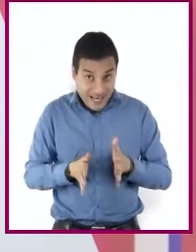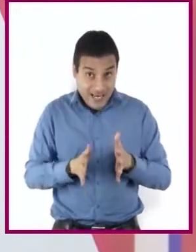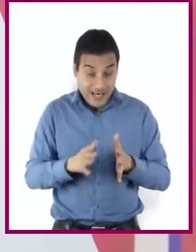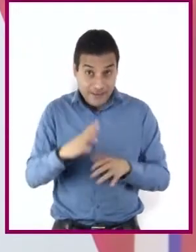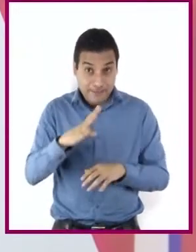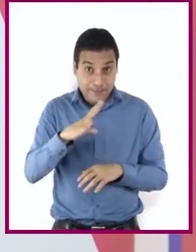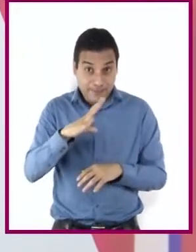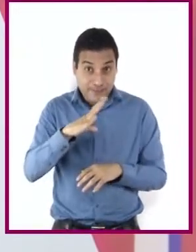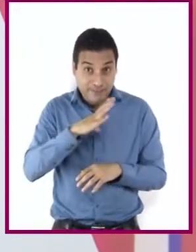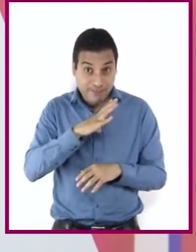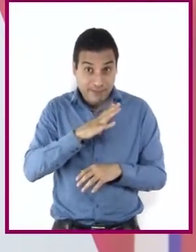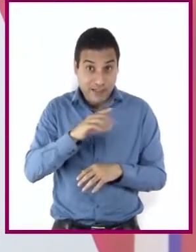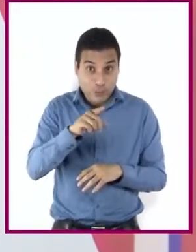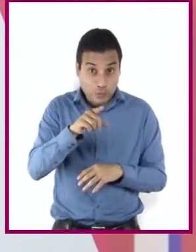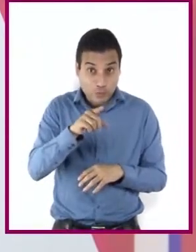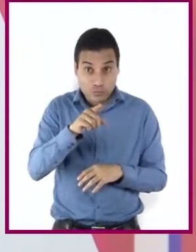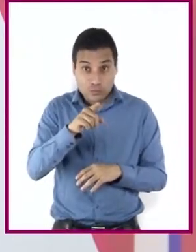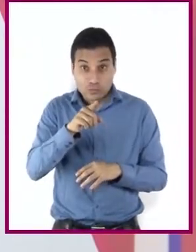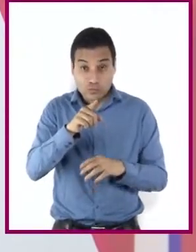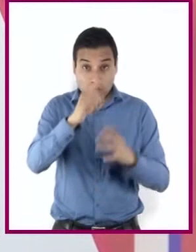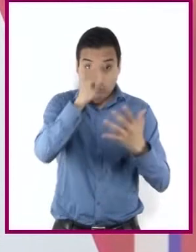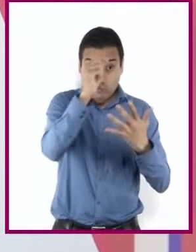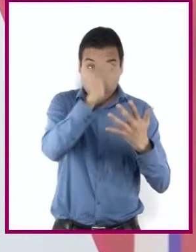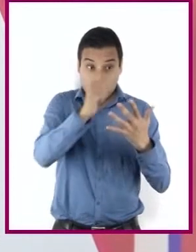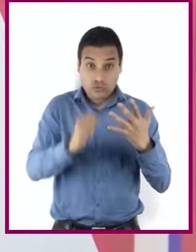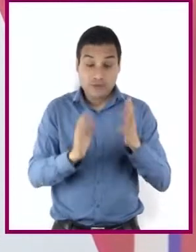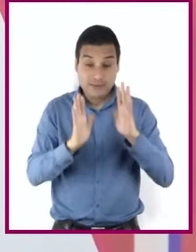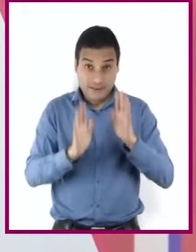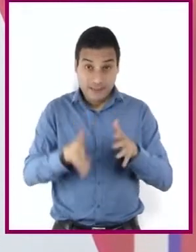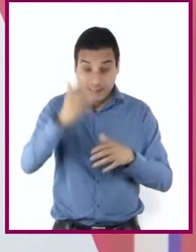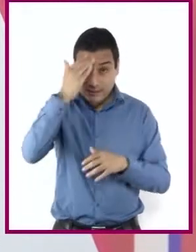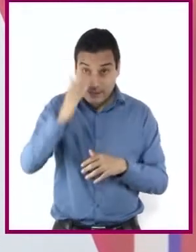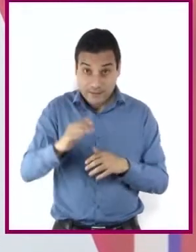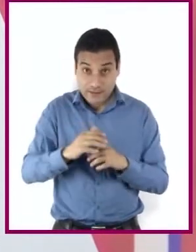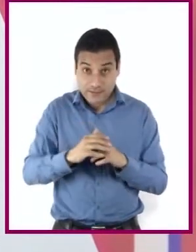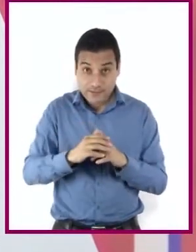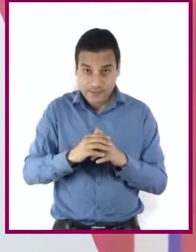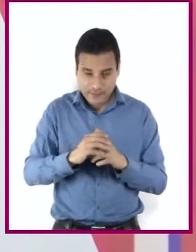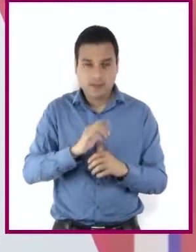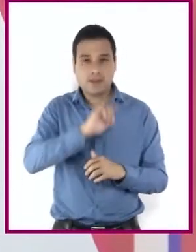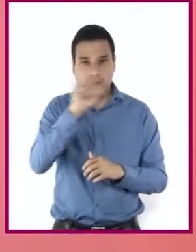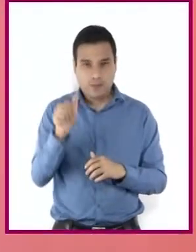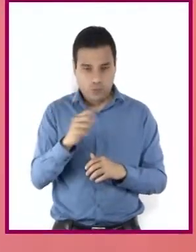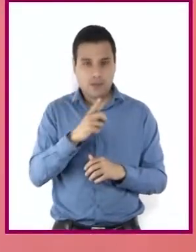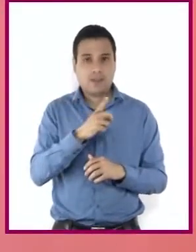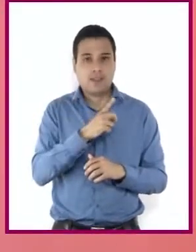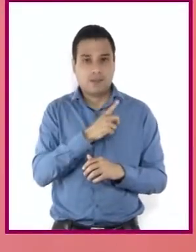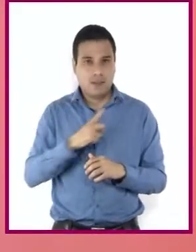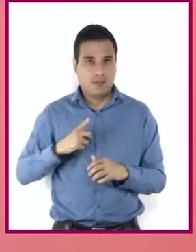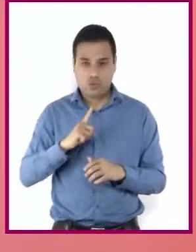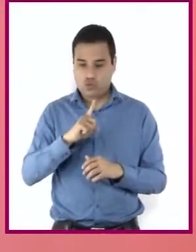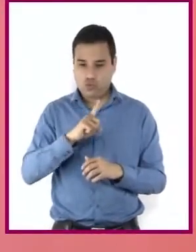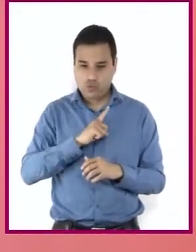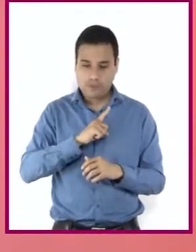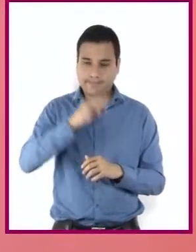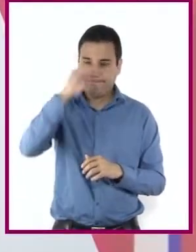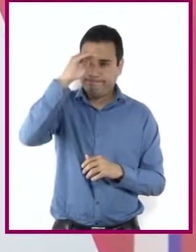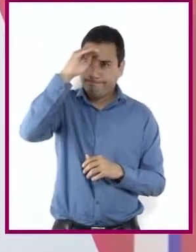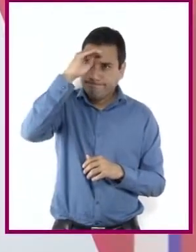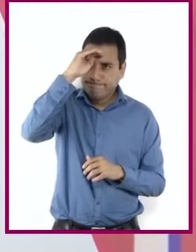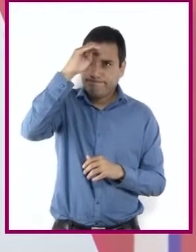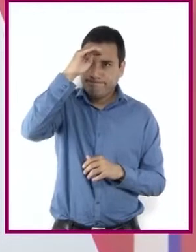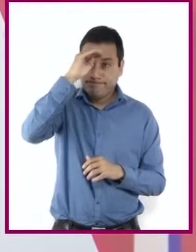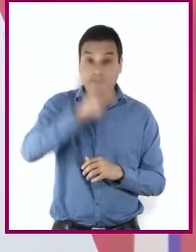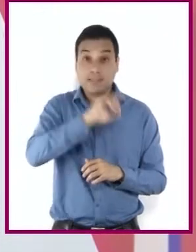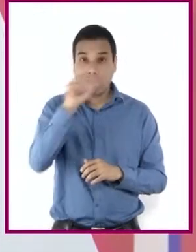haber comparado los resultados obtenidos en el proceso a partir de un juicio reflexivo, es importante elaborar un